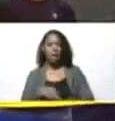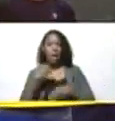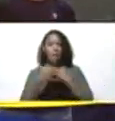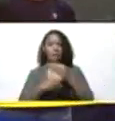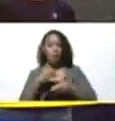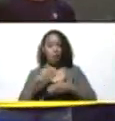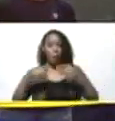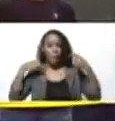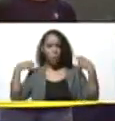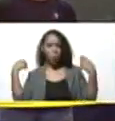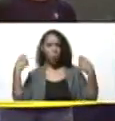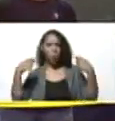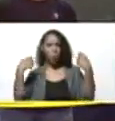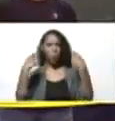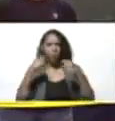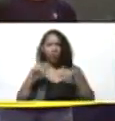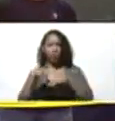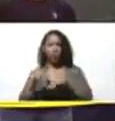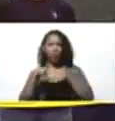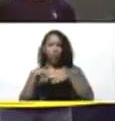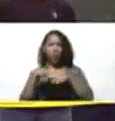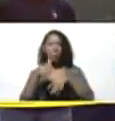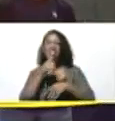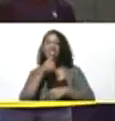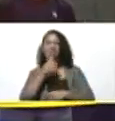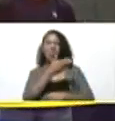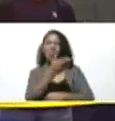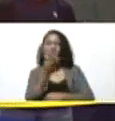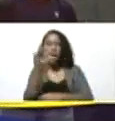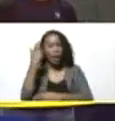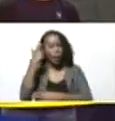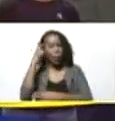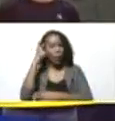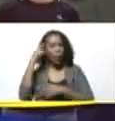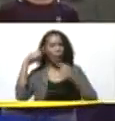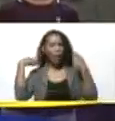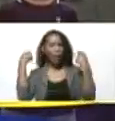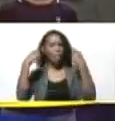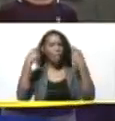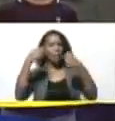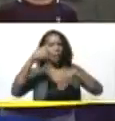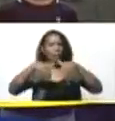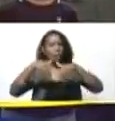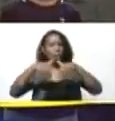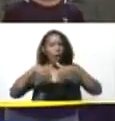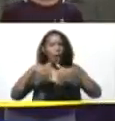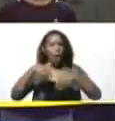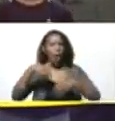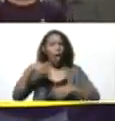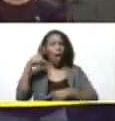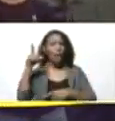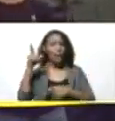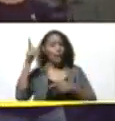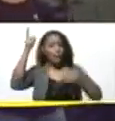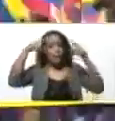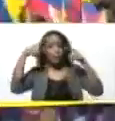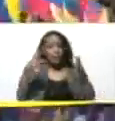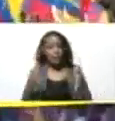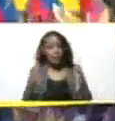campaña hermosa. ¿Quiénes de ustedes recuerdan la campaña electoral cuando Chávez ganó la primera